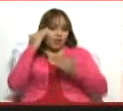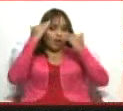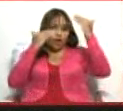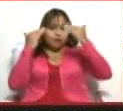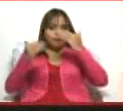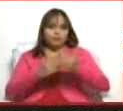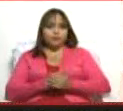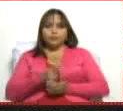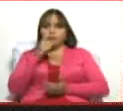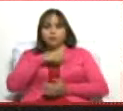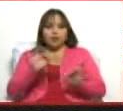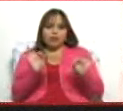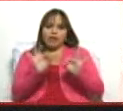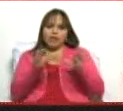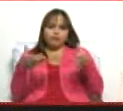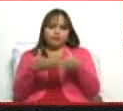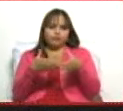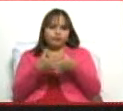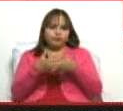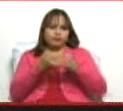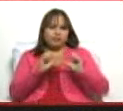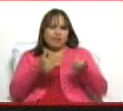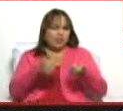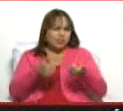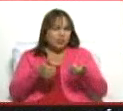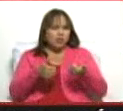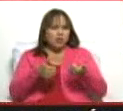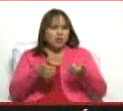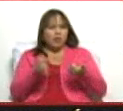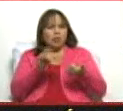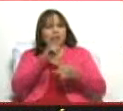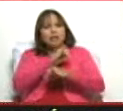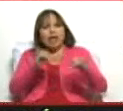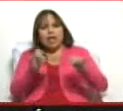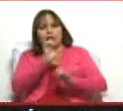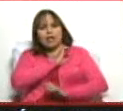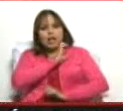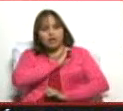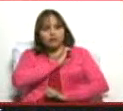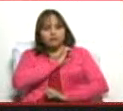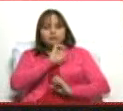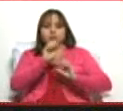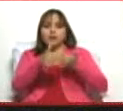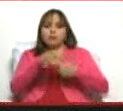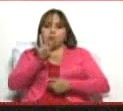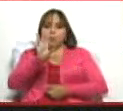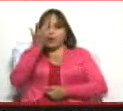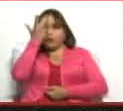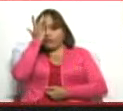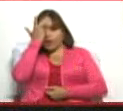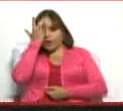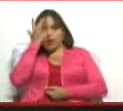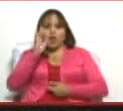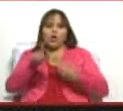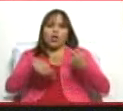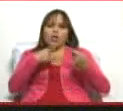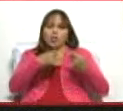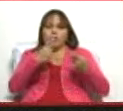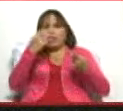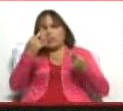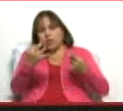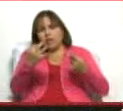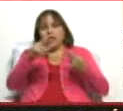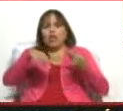de enero, finales de enero, claro. Asumimos las responsabilidades el 4 de febrero, del 3, del 2, del